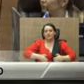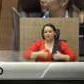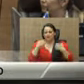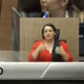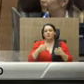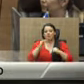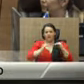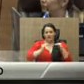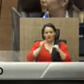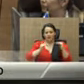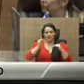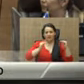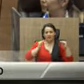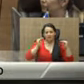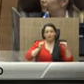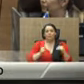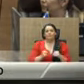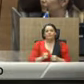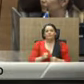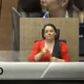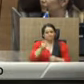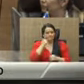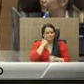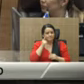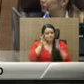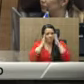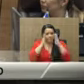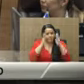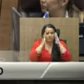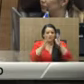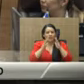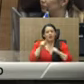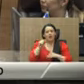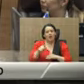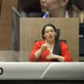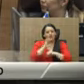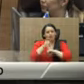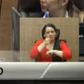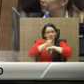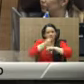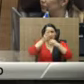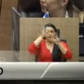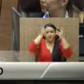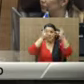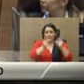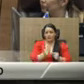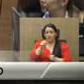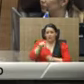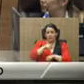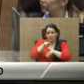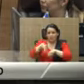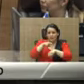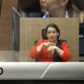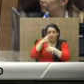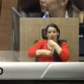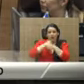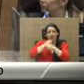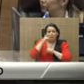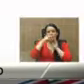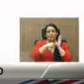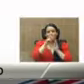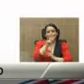un equilibrio. Prestemos atención a la composición del presupuesto de la República del año